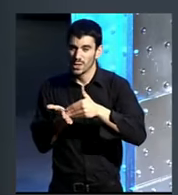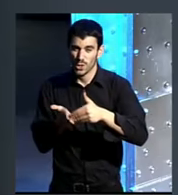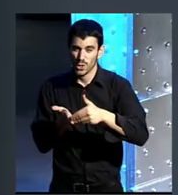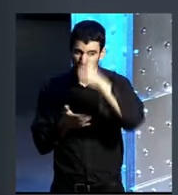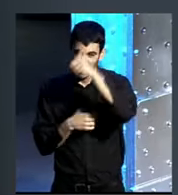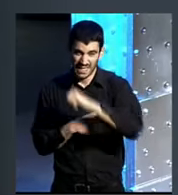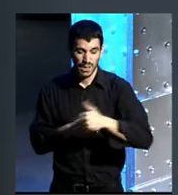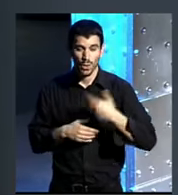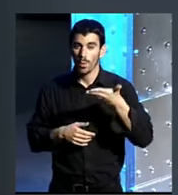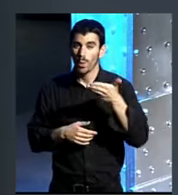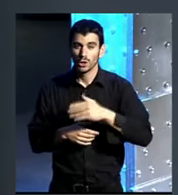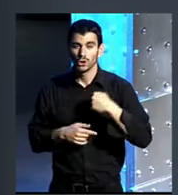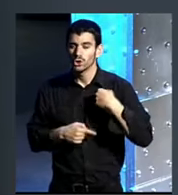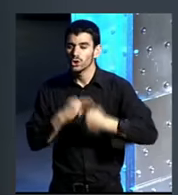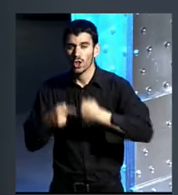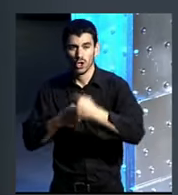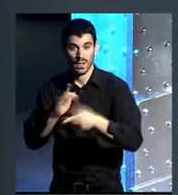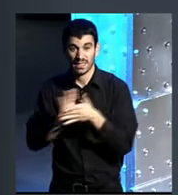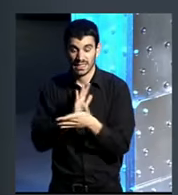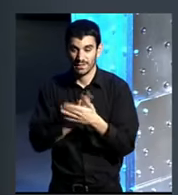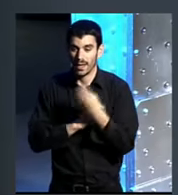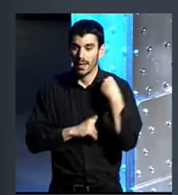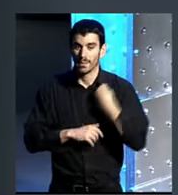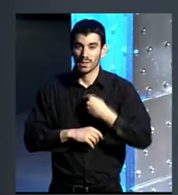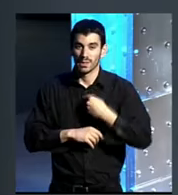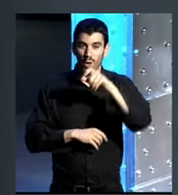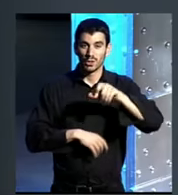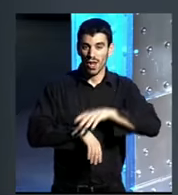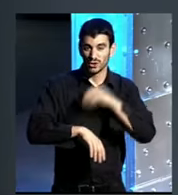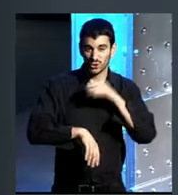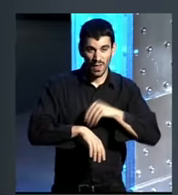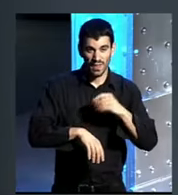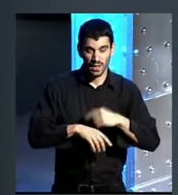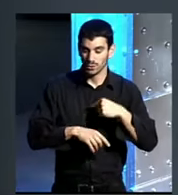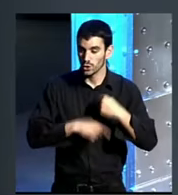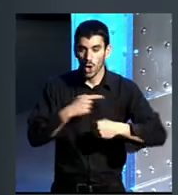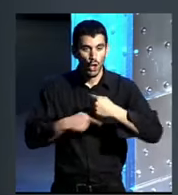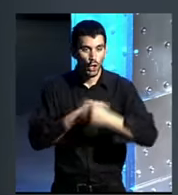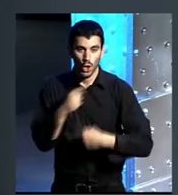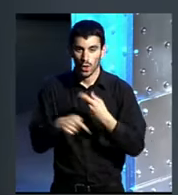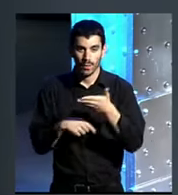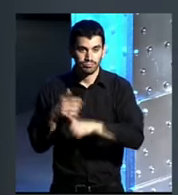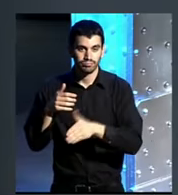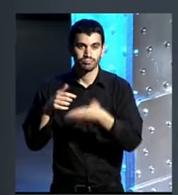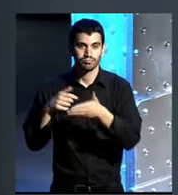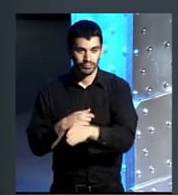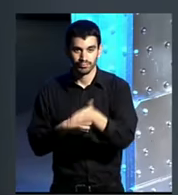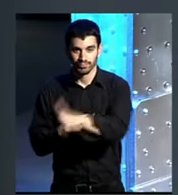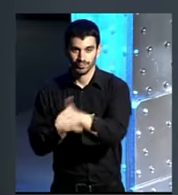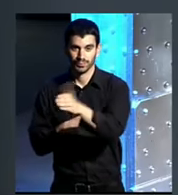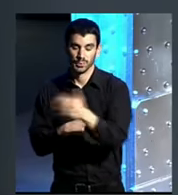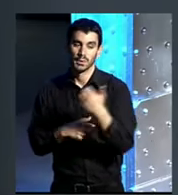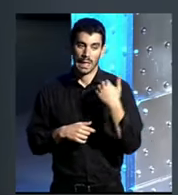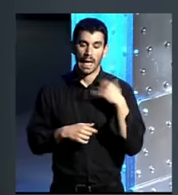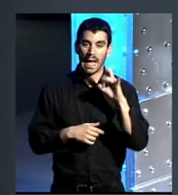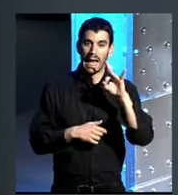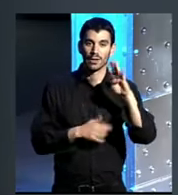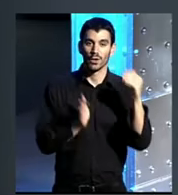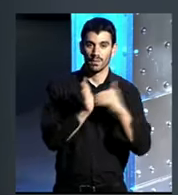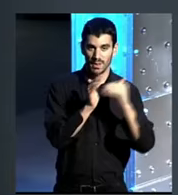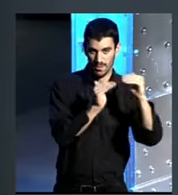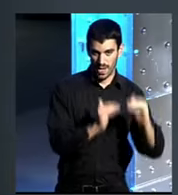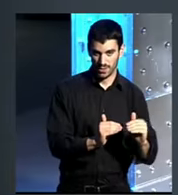como toda Suecia cada día. Entonces, las cifras hablan por sí solas, los retos todavía son muy grandes